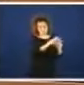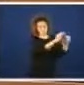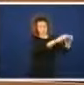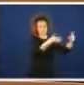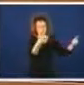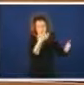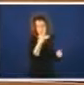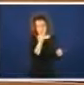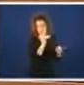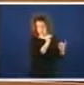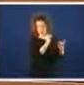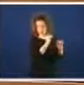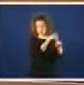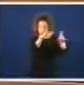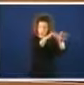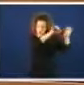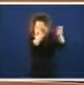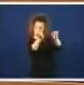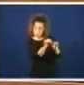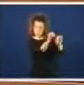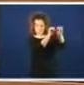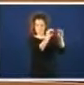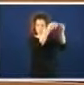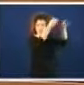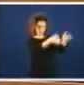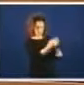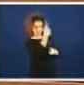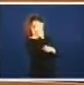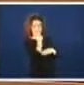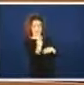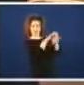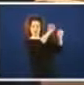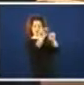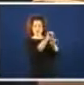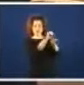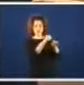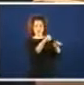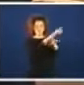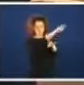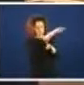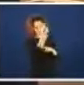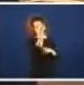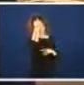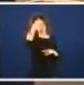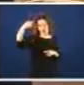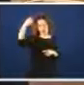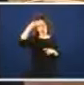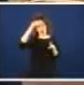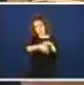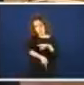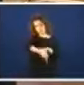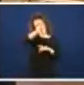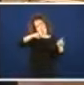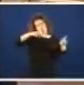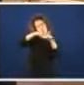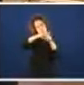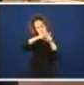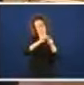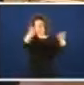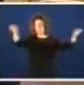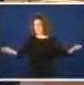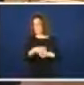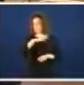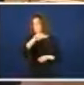para proteser e cultivar a súa imaxe Obsesionado como está vostede con promocionarse Como